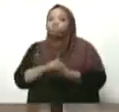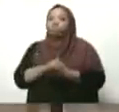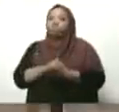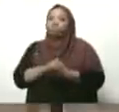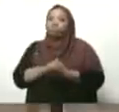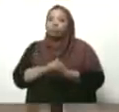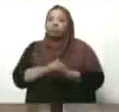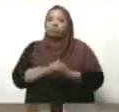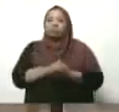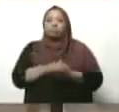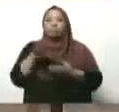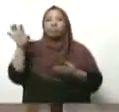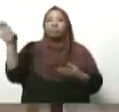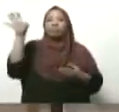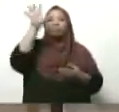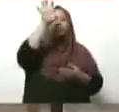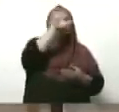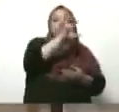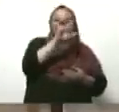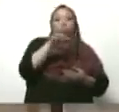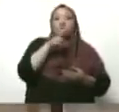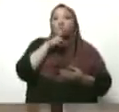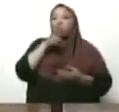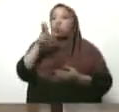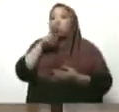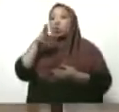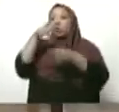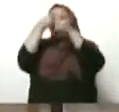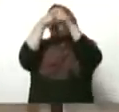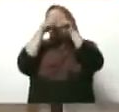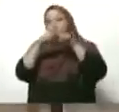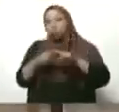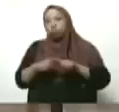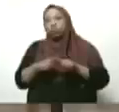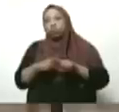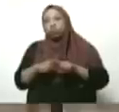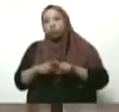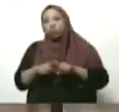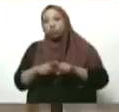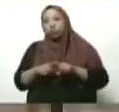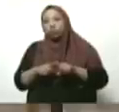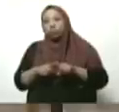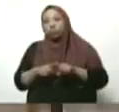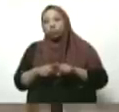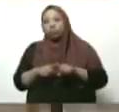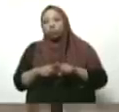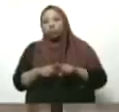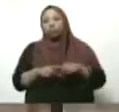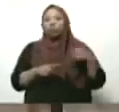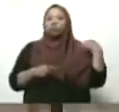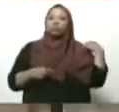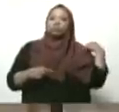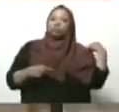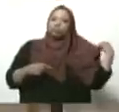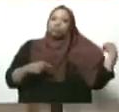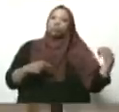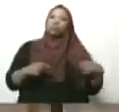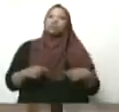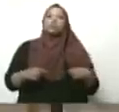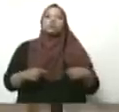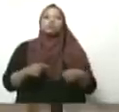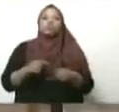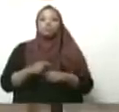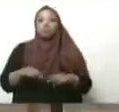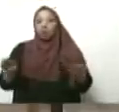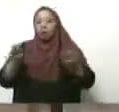terrible realmente esta cifra hay como dije series y narconovela que colocan como referente a los